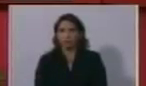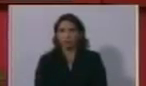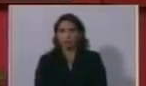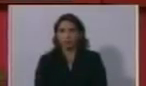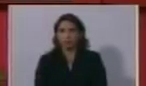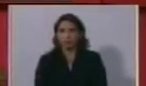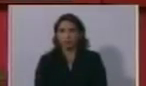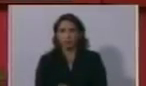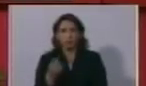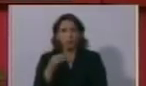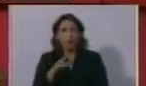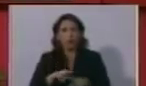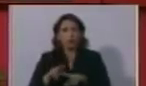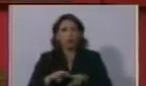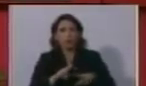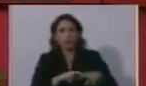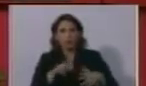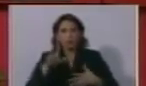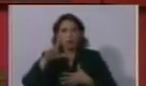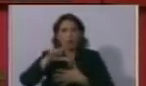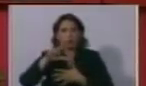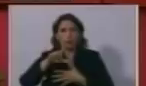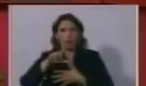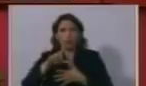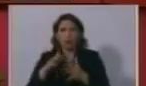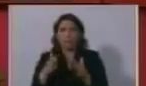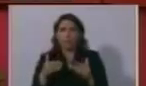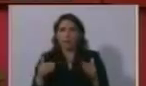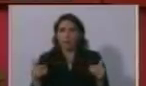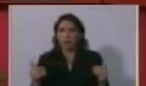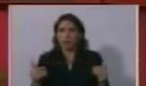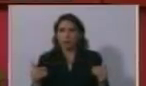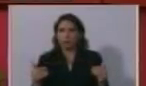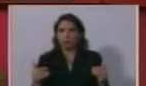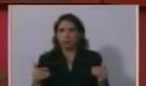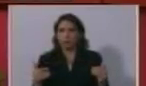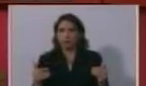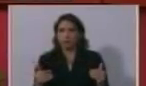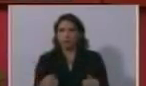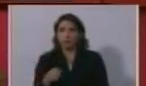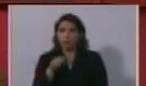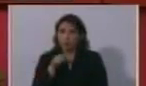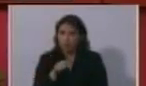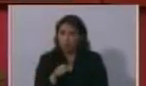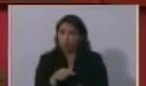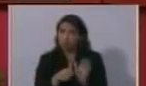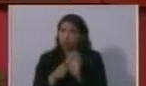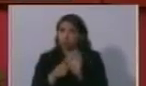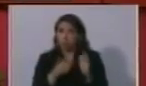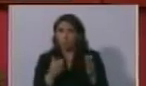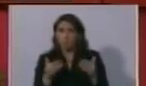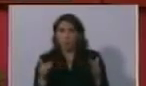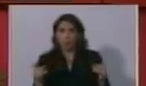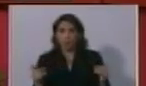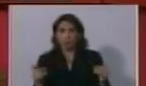¿Cuántos niños aquí en Latinoamérica, Panamá? Y ellos ponían el ejemplo de Panamá, lo que hicieron en